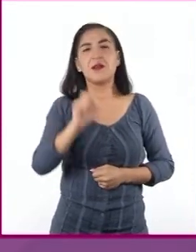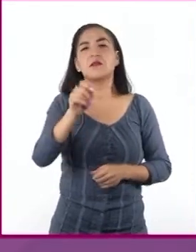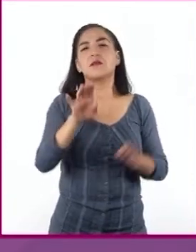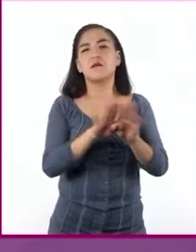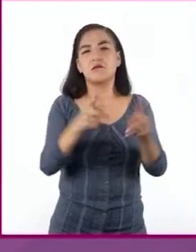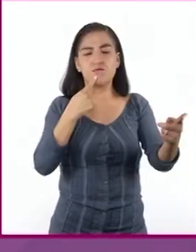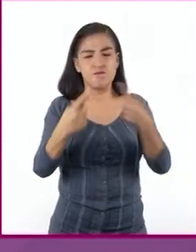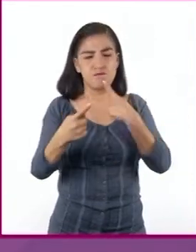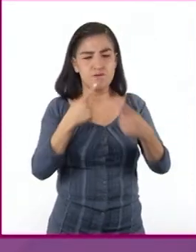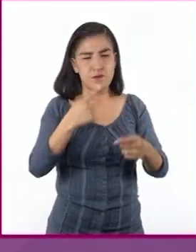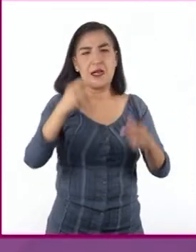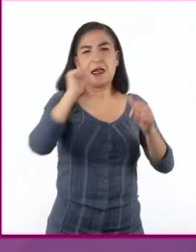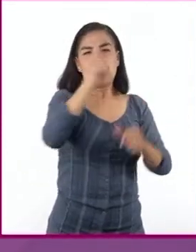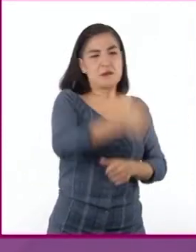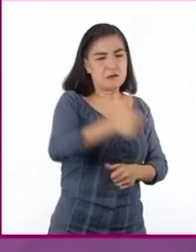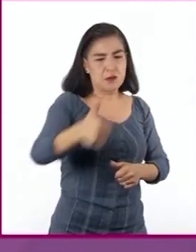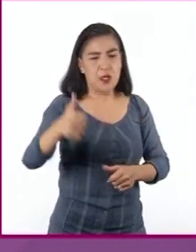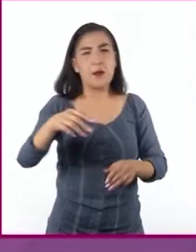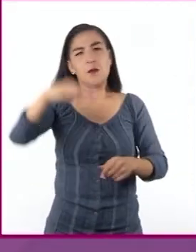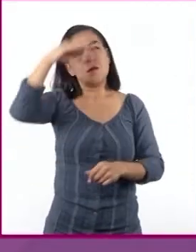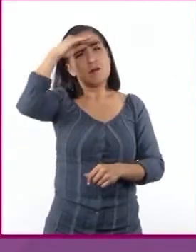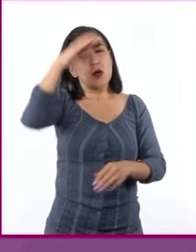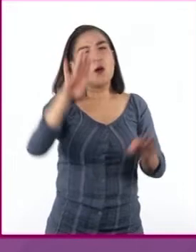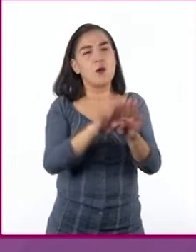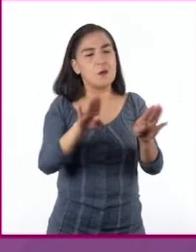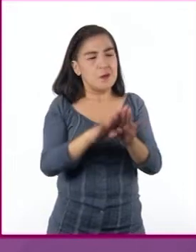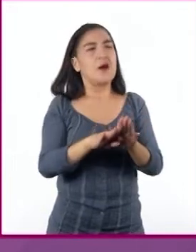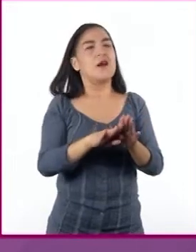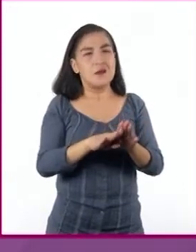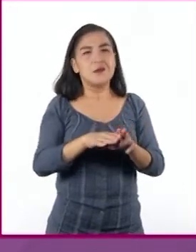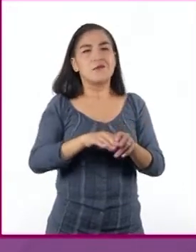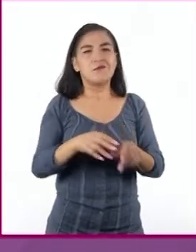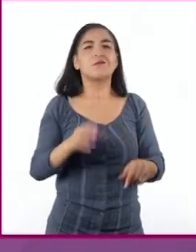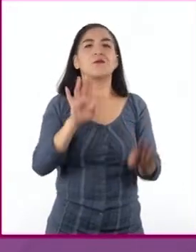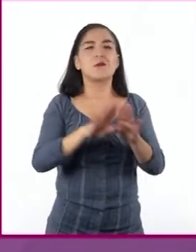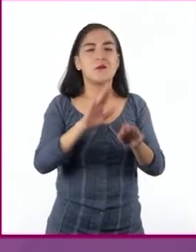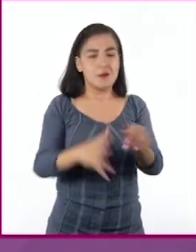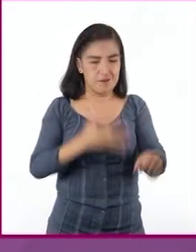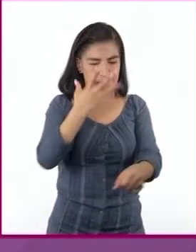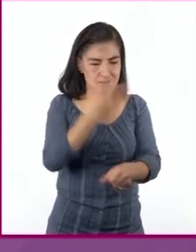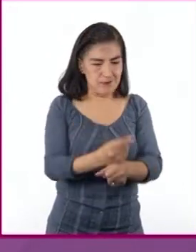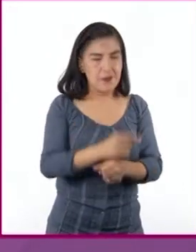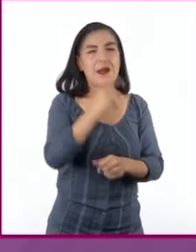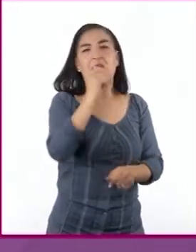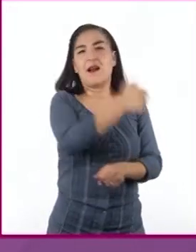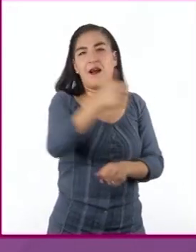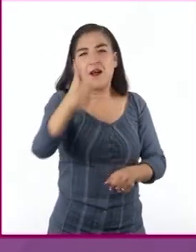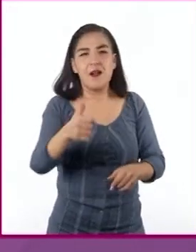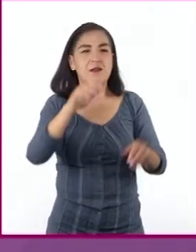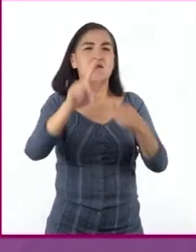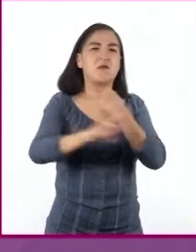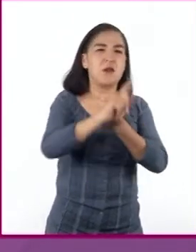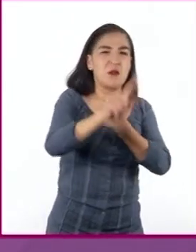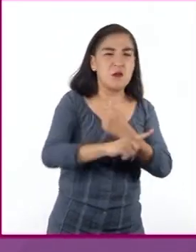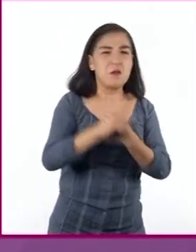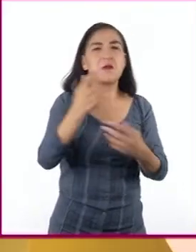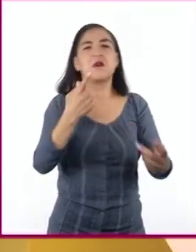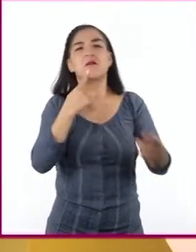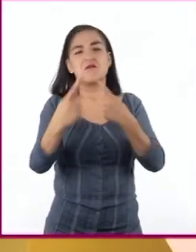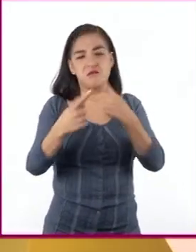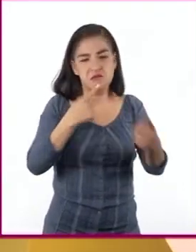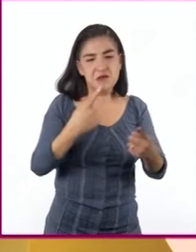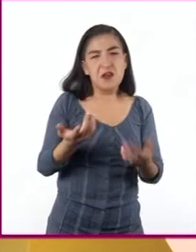que asumimos frente a una idea o situación mediante el razonamiento, juicios o